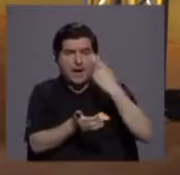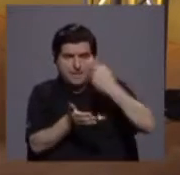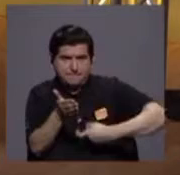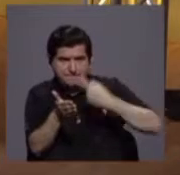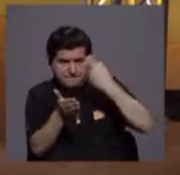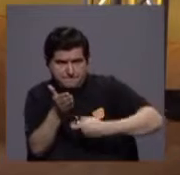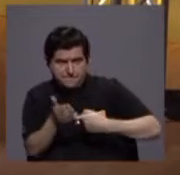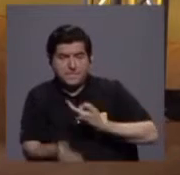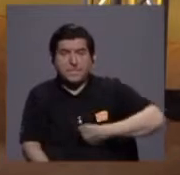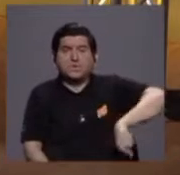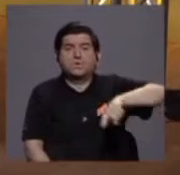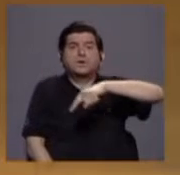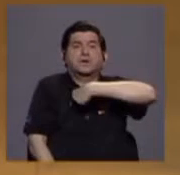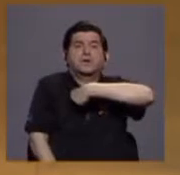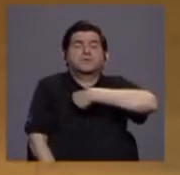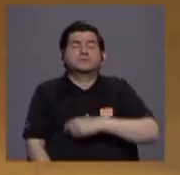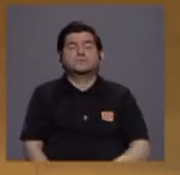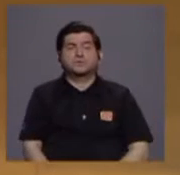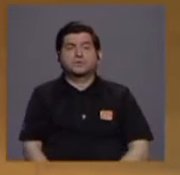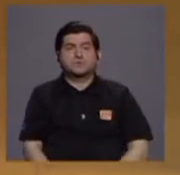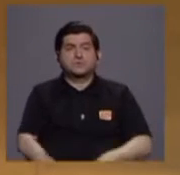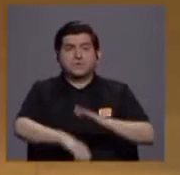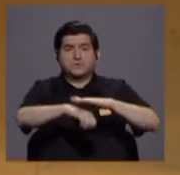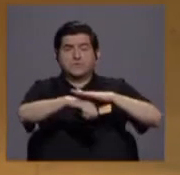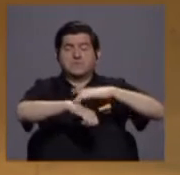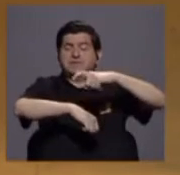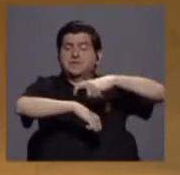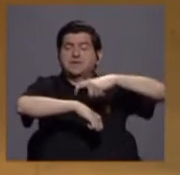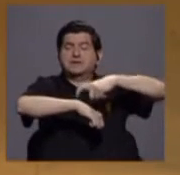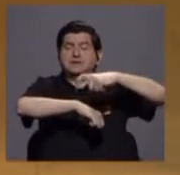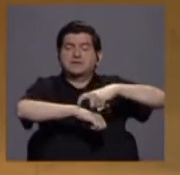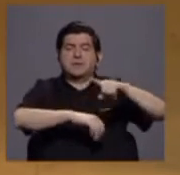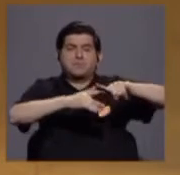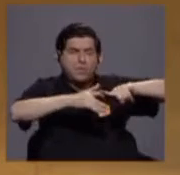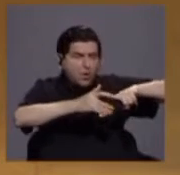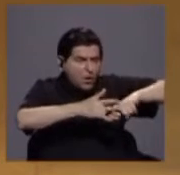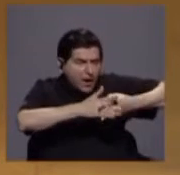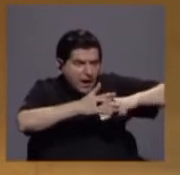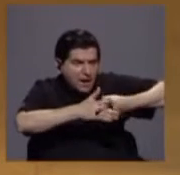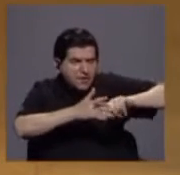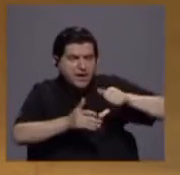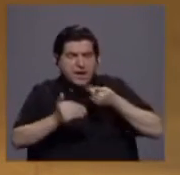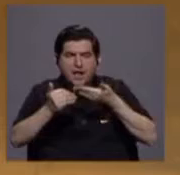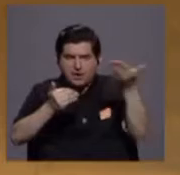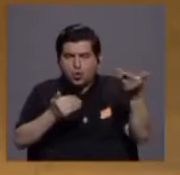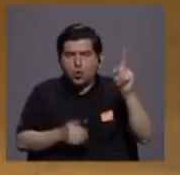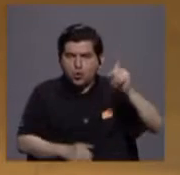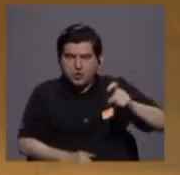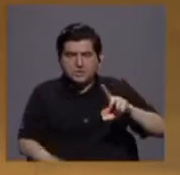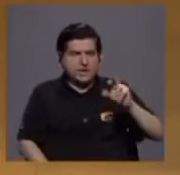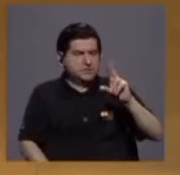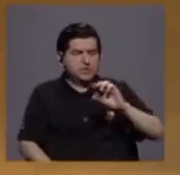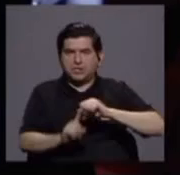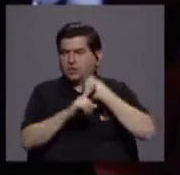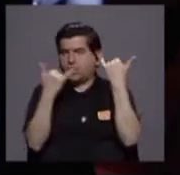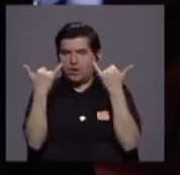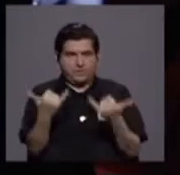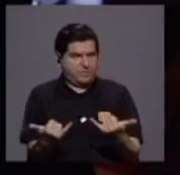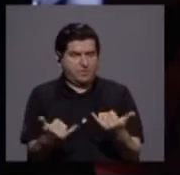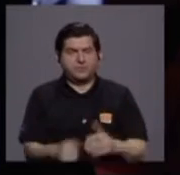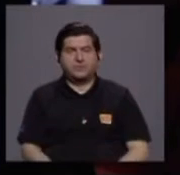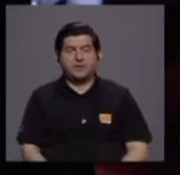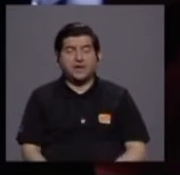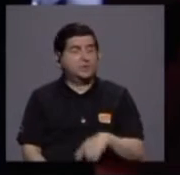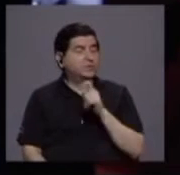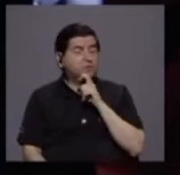que nos hubiera dado el tiempo para arreglar las otras cosas que había que arreglar y no llegar a donde estamos, y